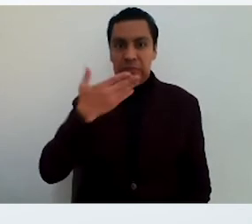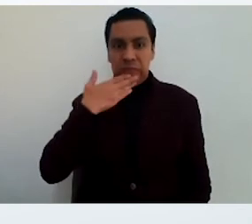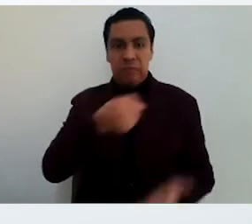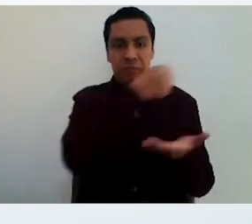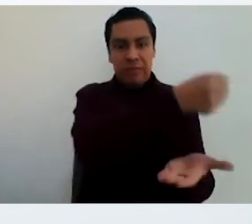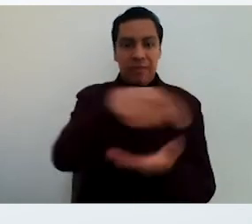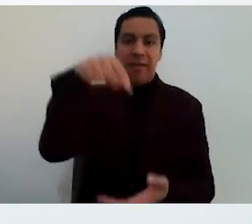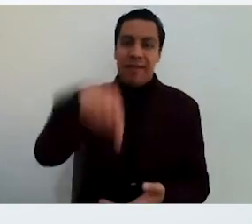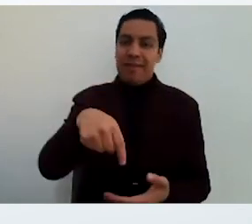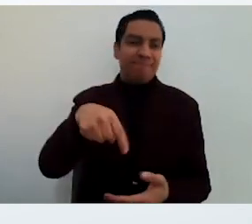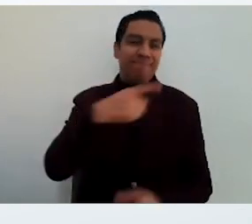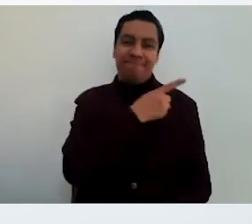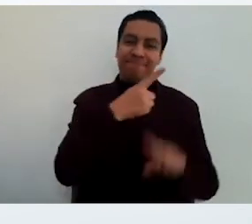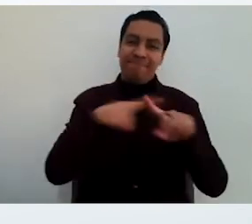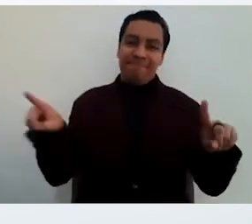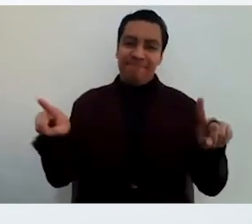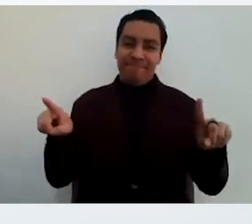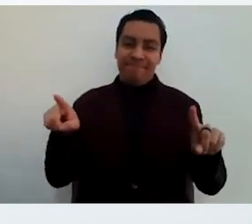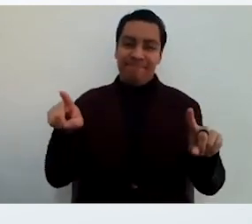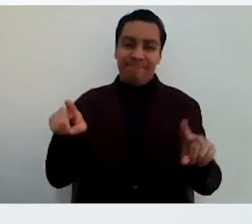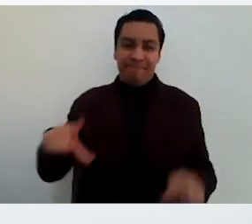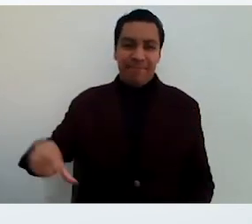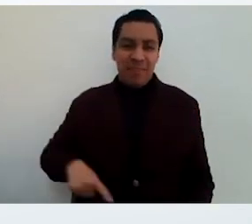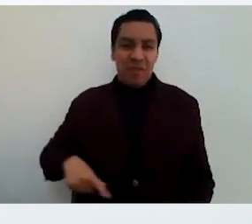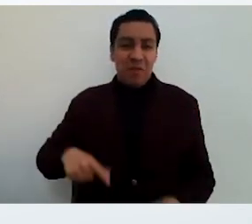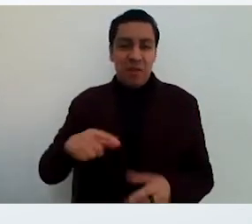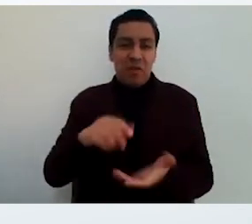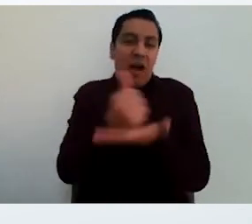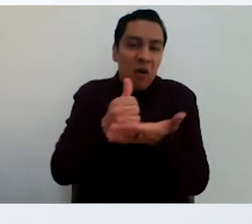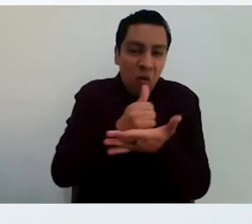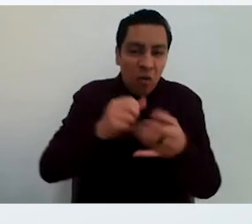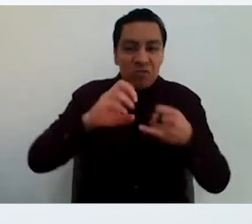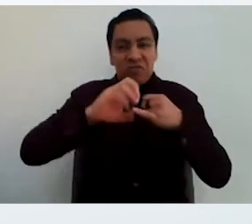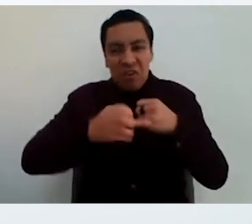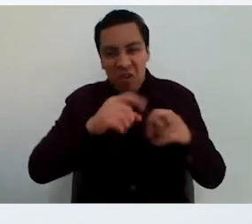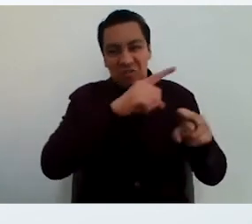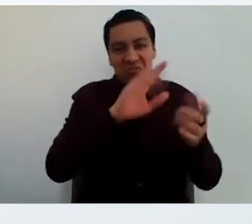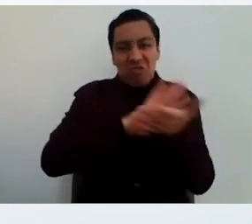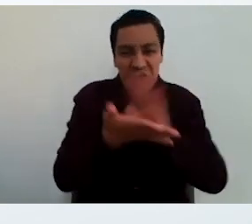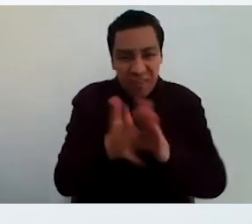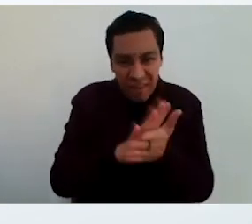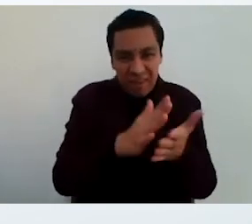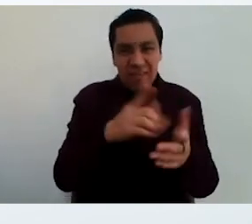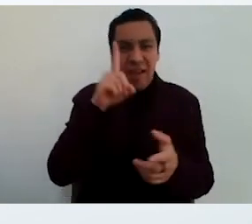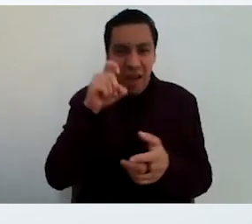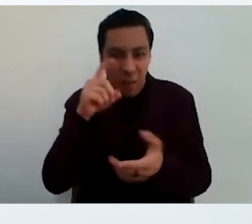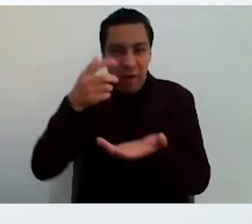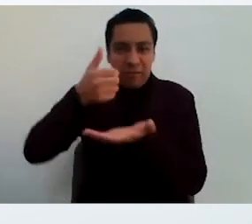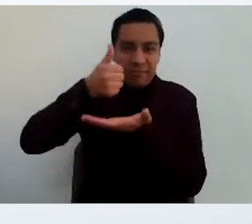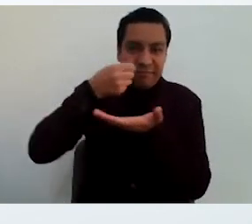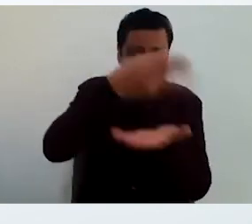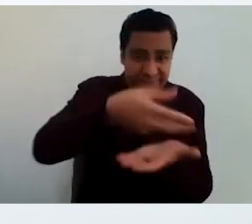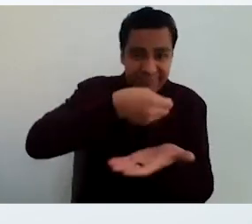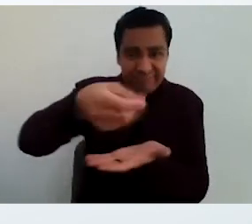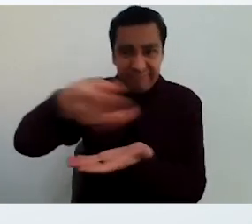somos muy democráticos, pues no les acercamos 1 kilo de arroz y frijol y tortillas y agua, porque pues